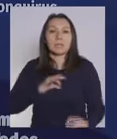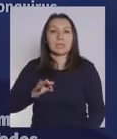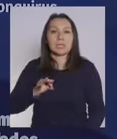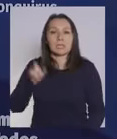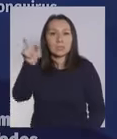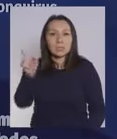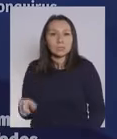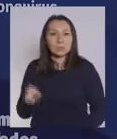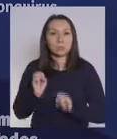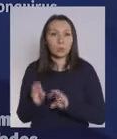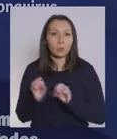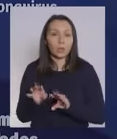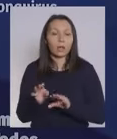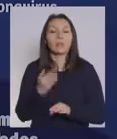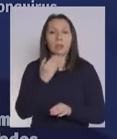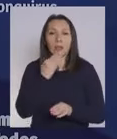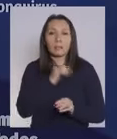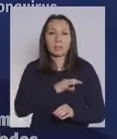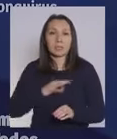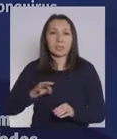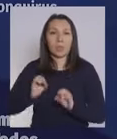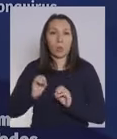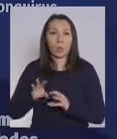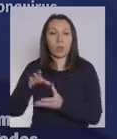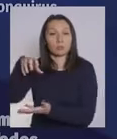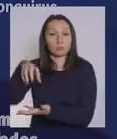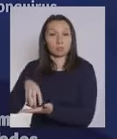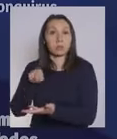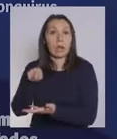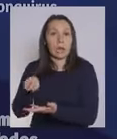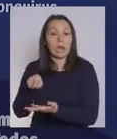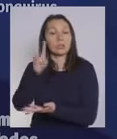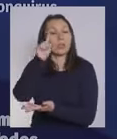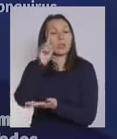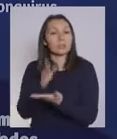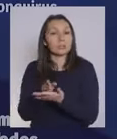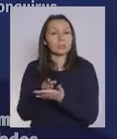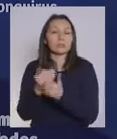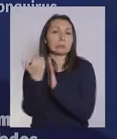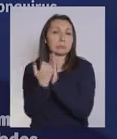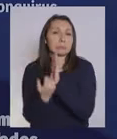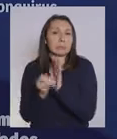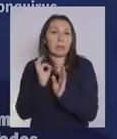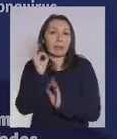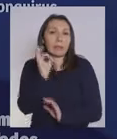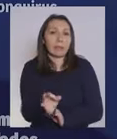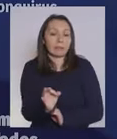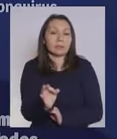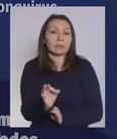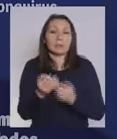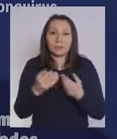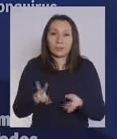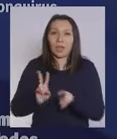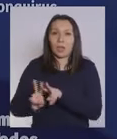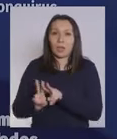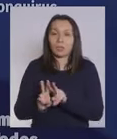de Educación y del Ministerio de Educación, y ellos son los que tienen que tomar esa medida, y lo han hecho